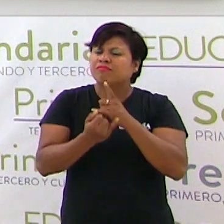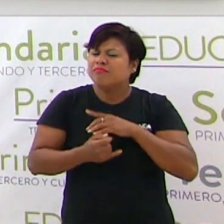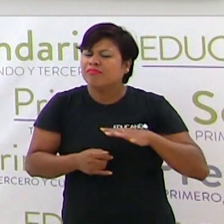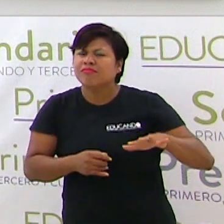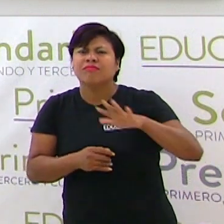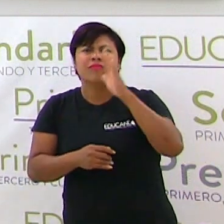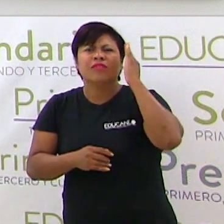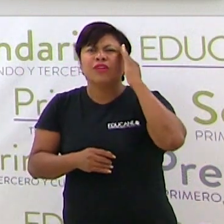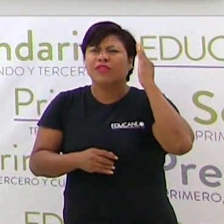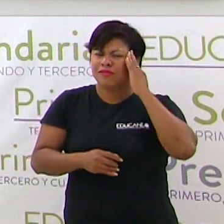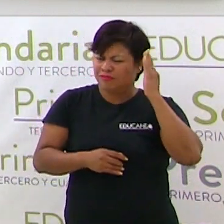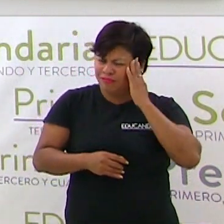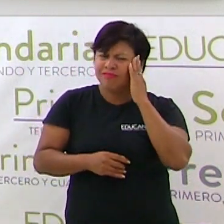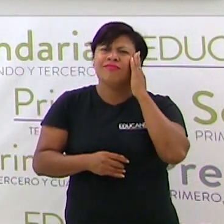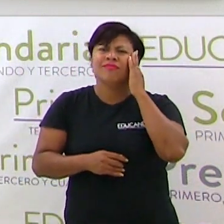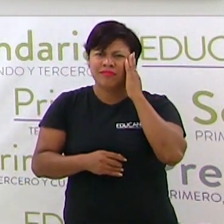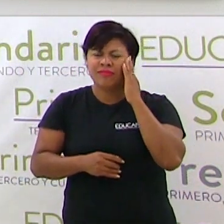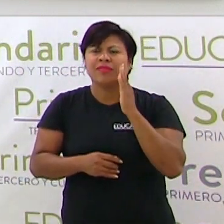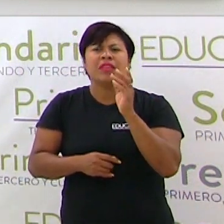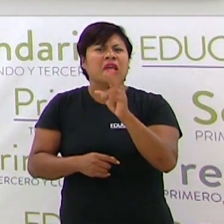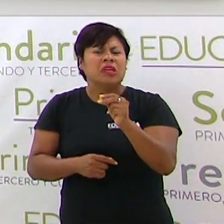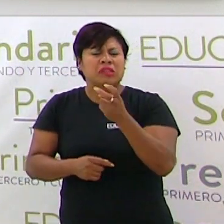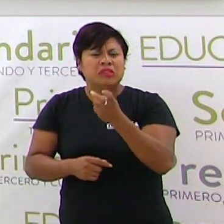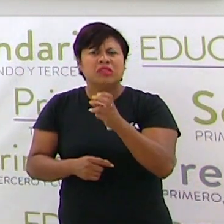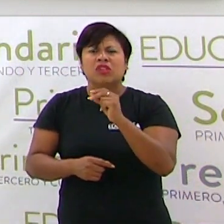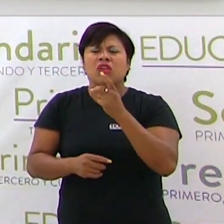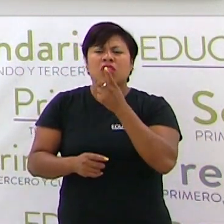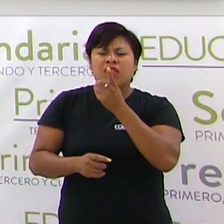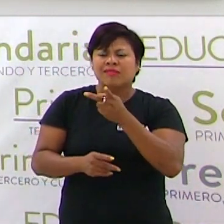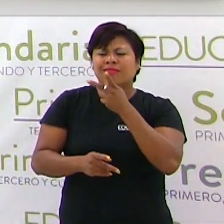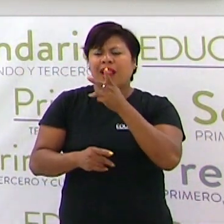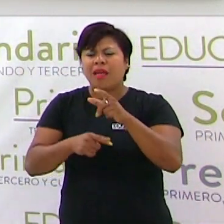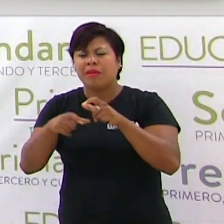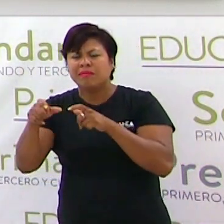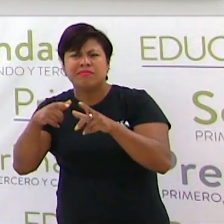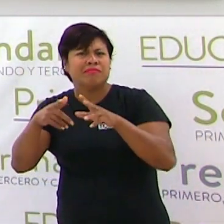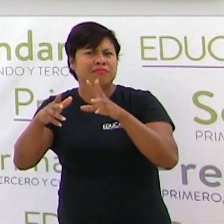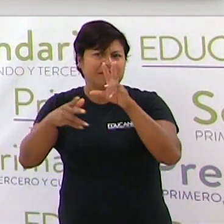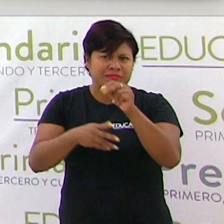todos es conocido, en el que no se manejan tecnicismos,